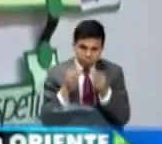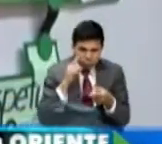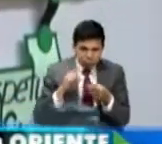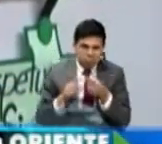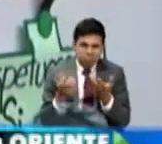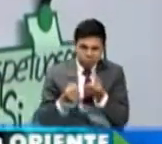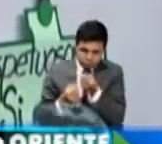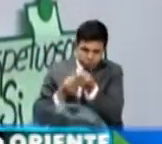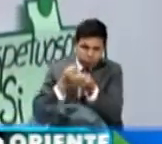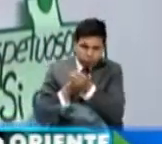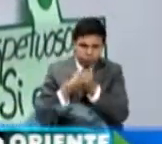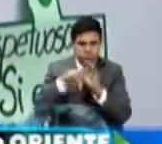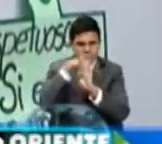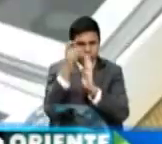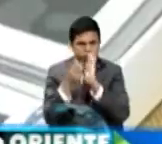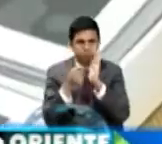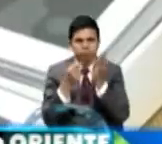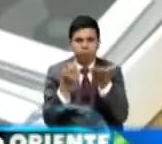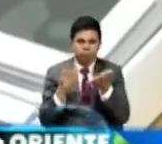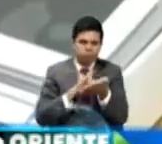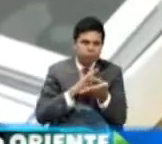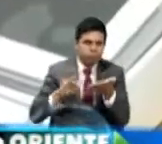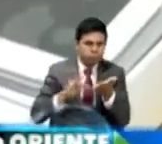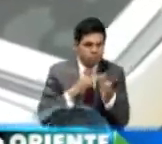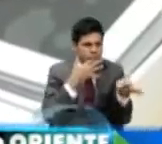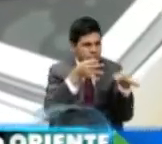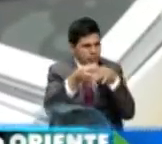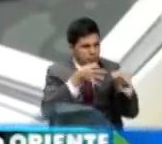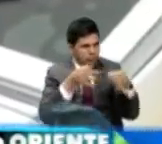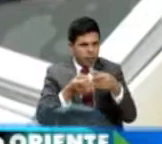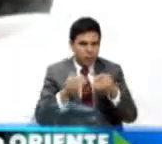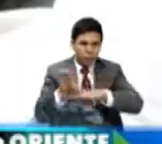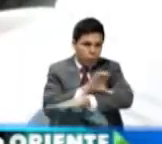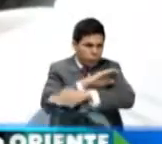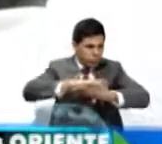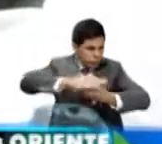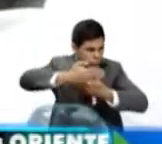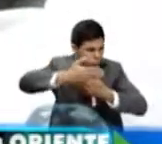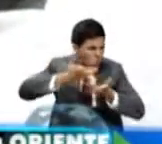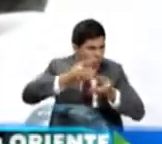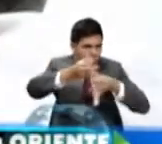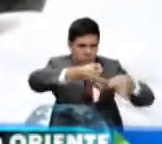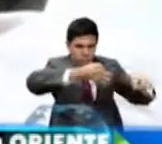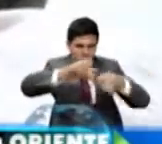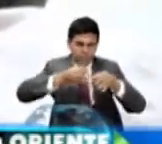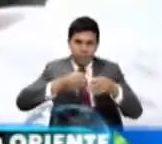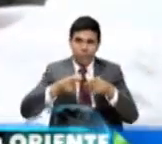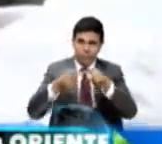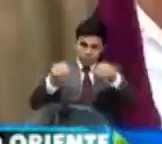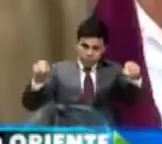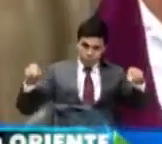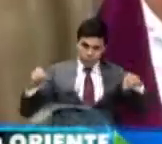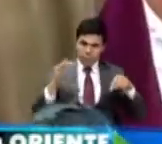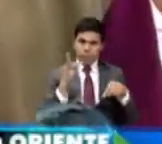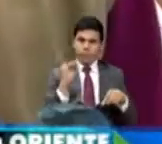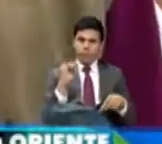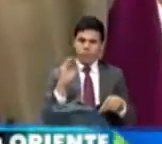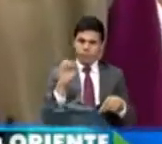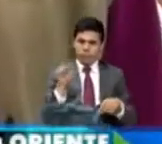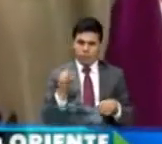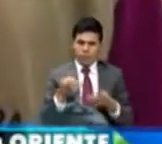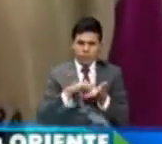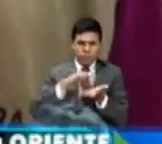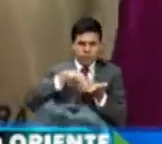apoyarlos a ellos en el manejo de las tablets, en el manejo de portátiles. En la sala TICS de la biblioteca implementarán los conocimientos